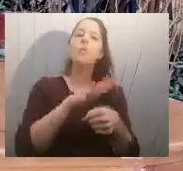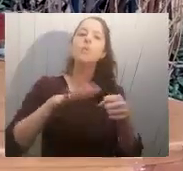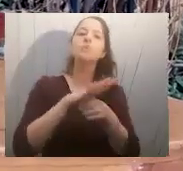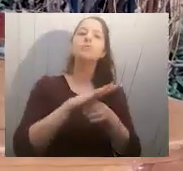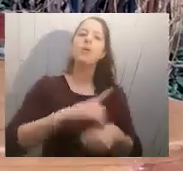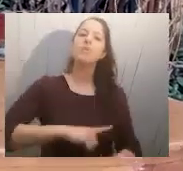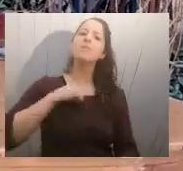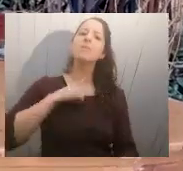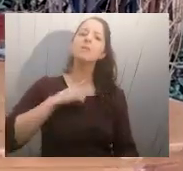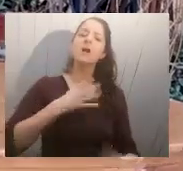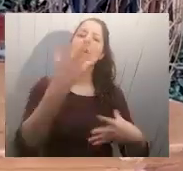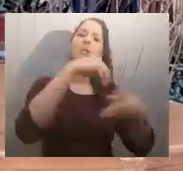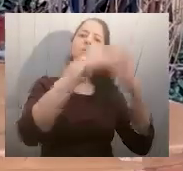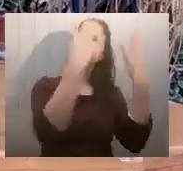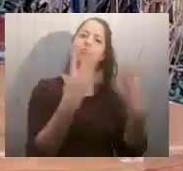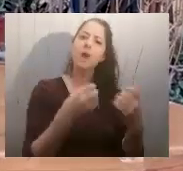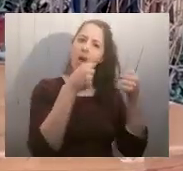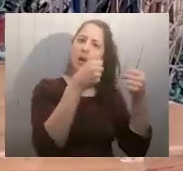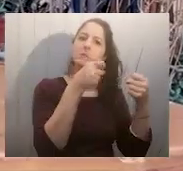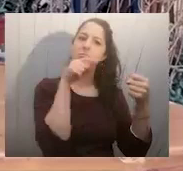personas privadas de libertad.